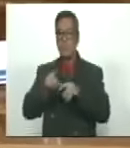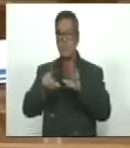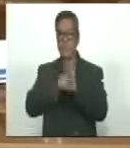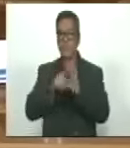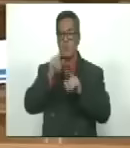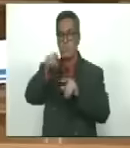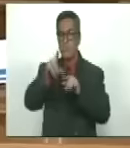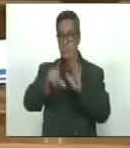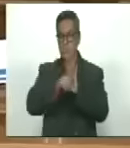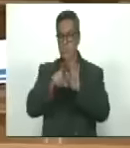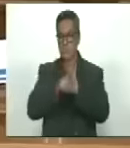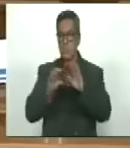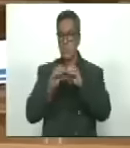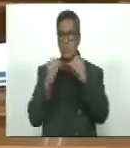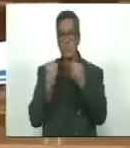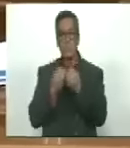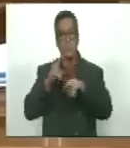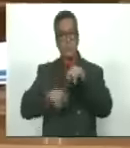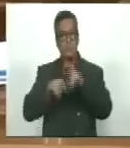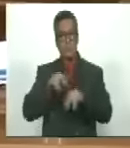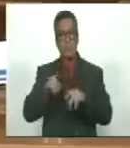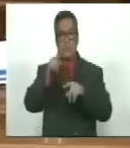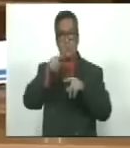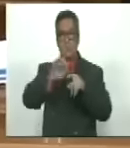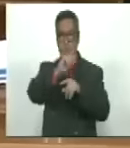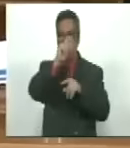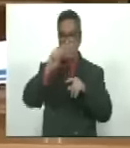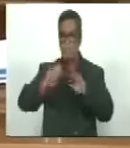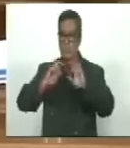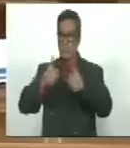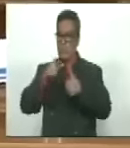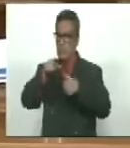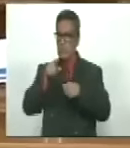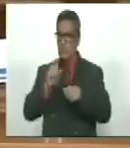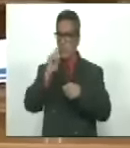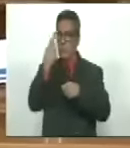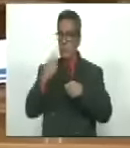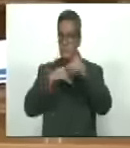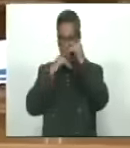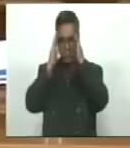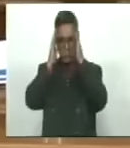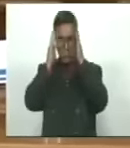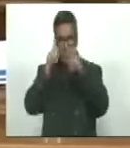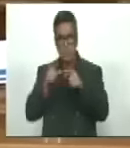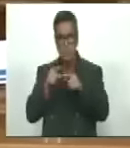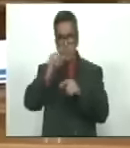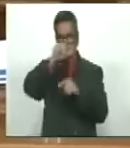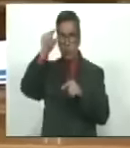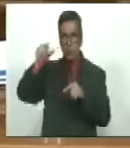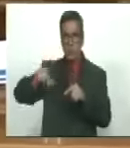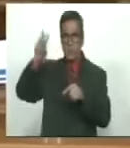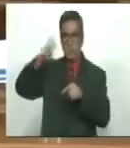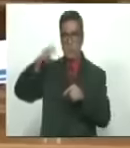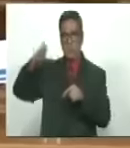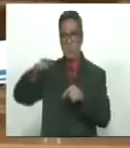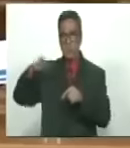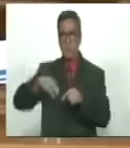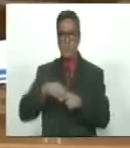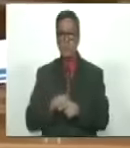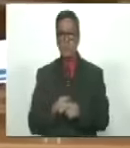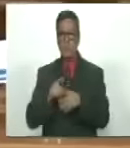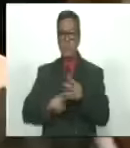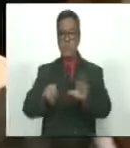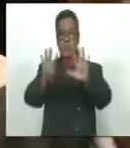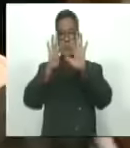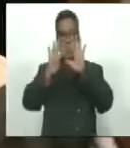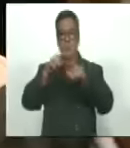ley orgánica, que se convierte en una ley marco de toda la atención a la Guayana Esequiba.